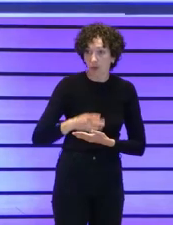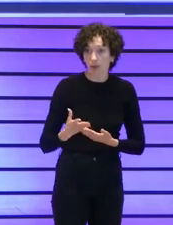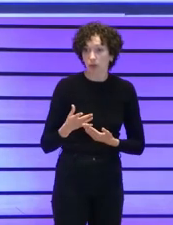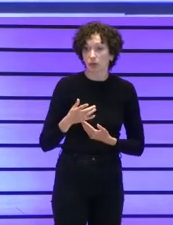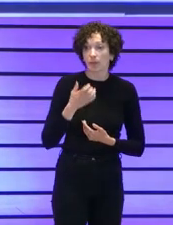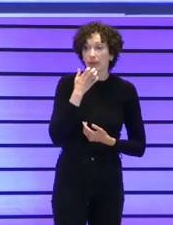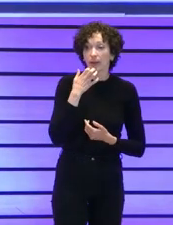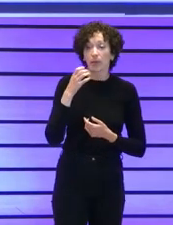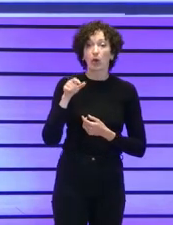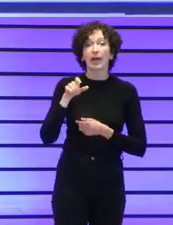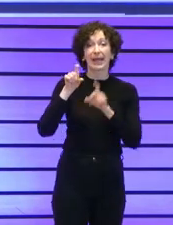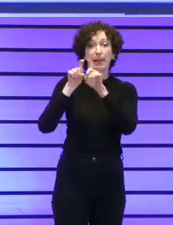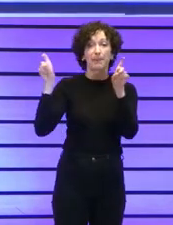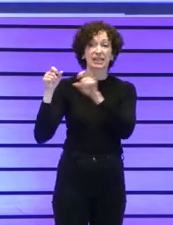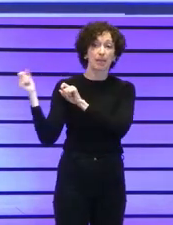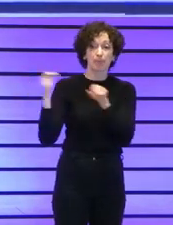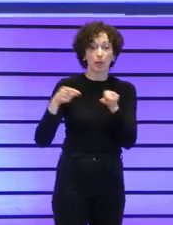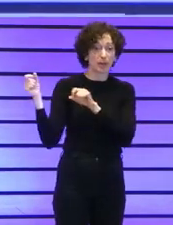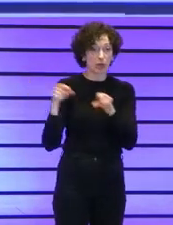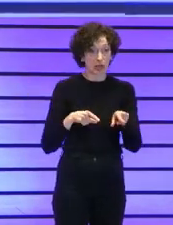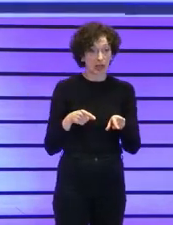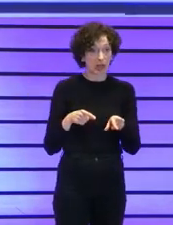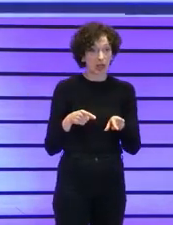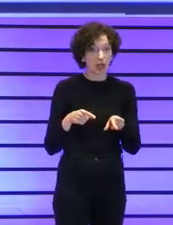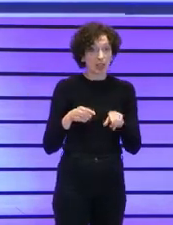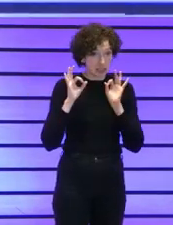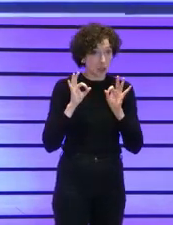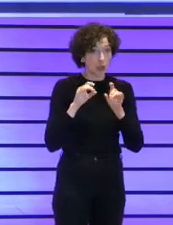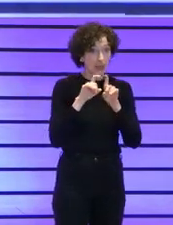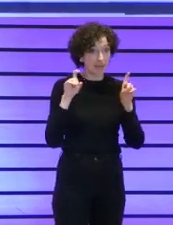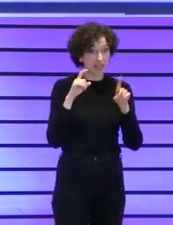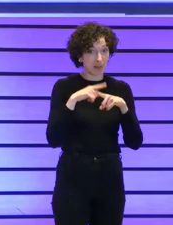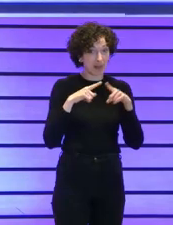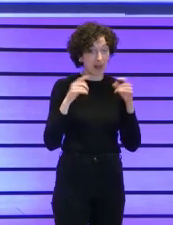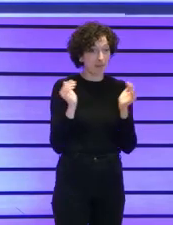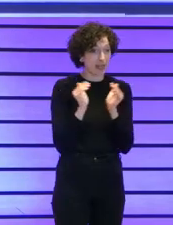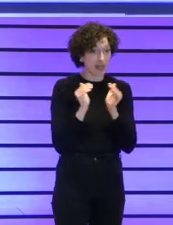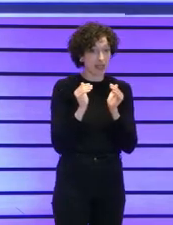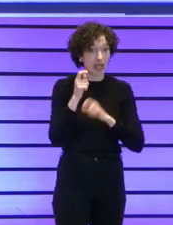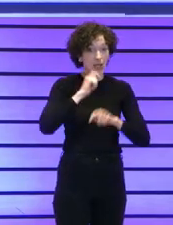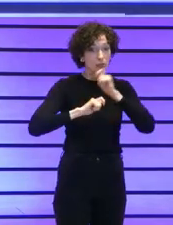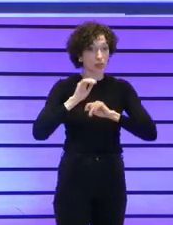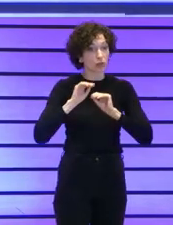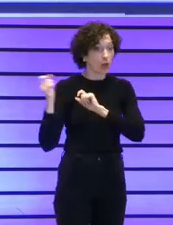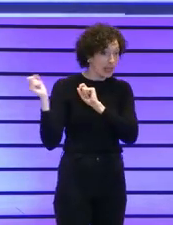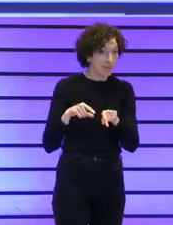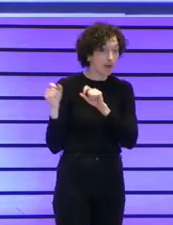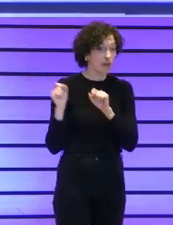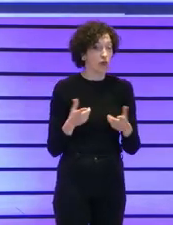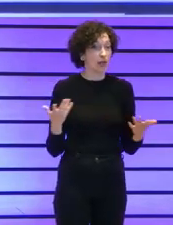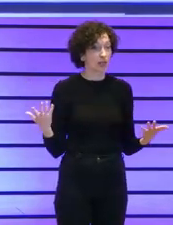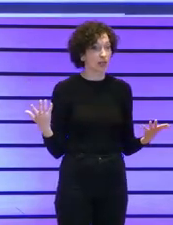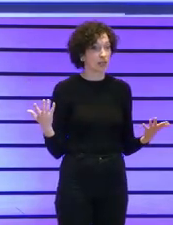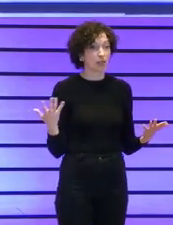proveedores. ¿Cuántas pymes no son proveedoras de vuestras organizaciones? ¿Qué menos que